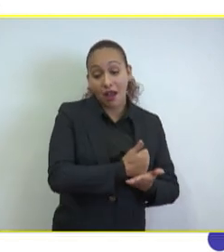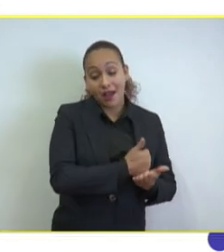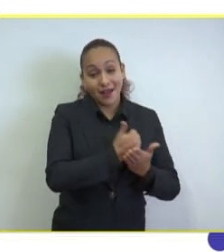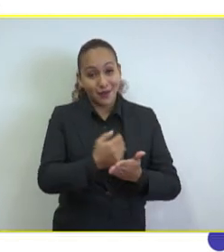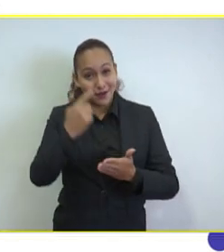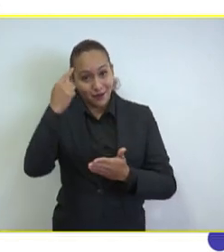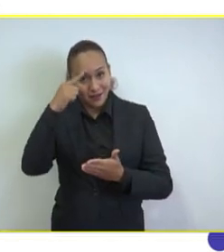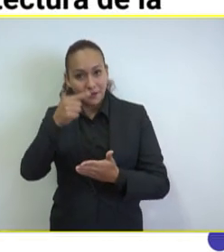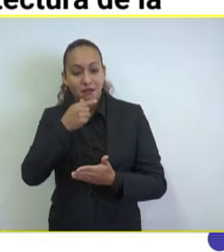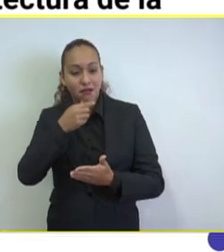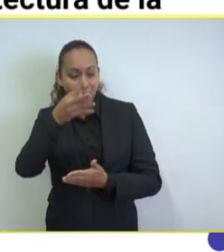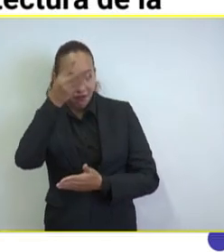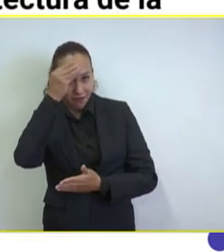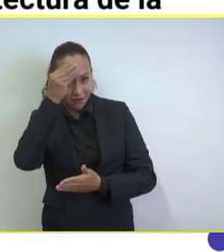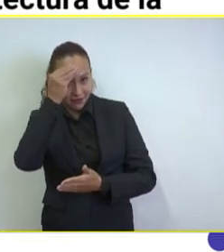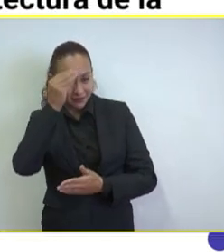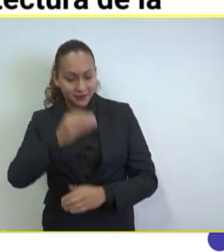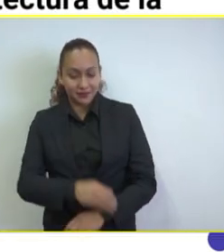expresiva.